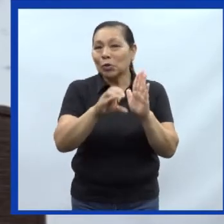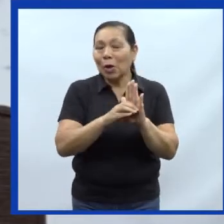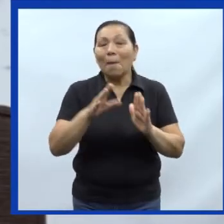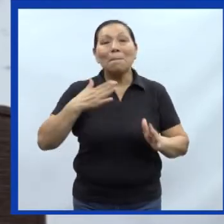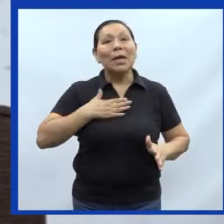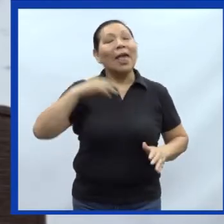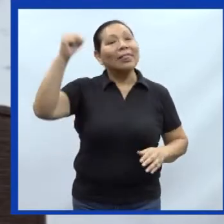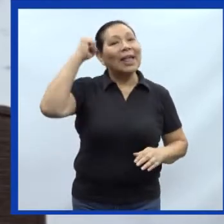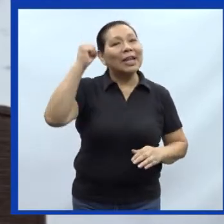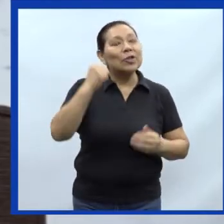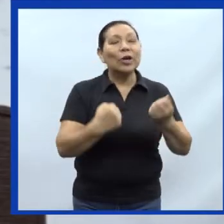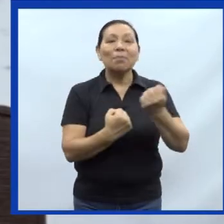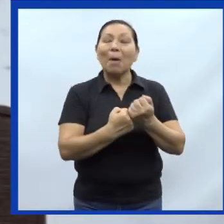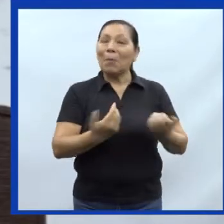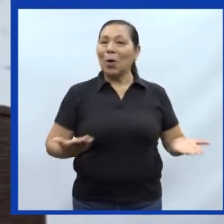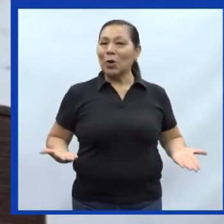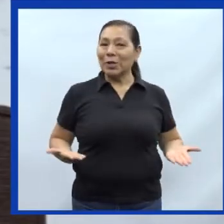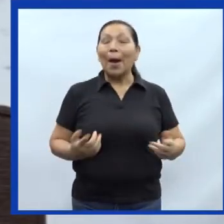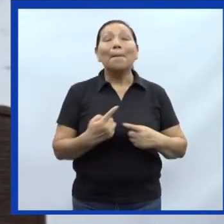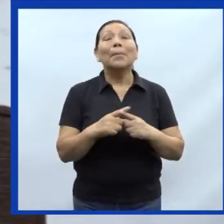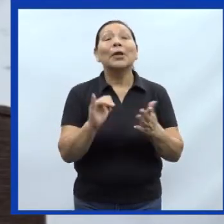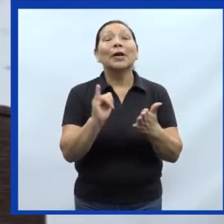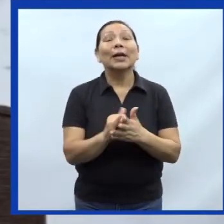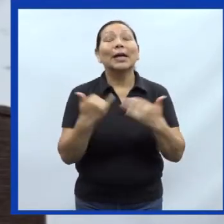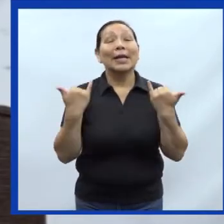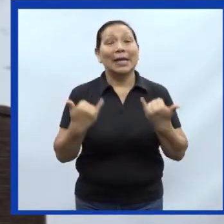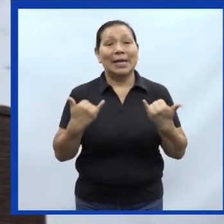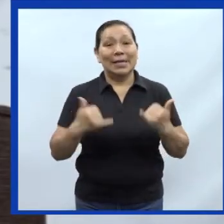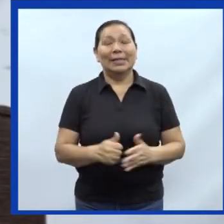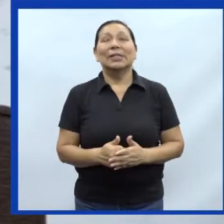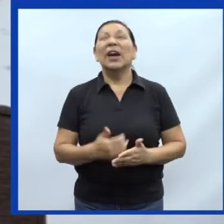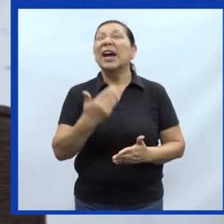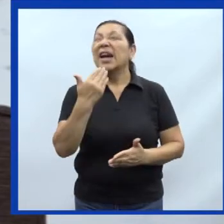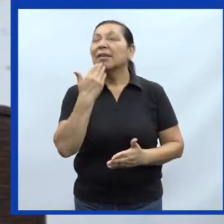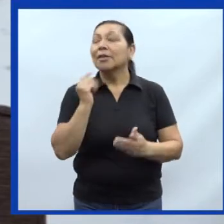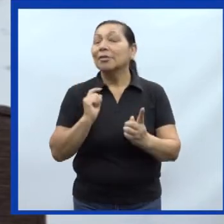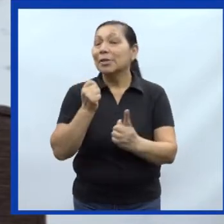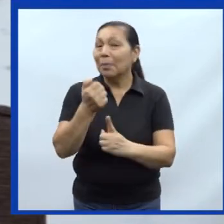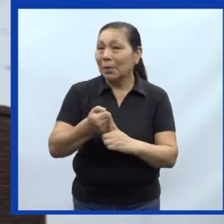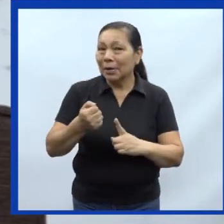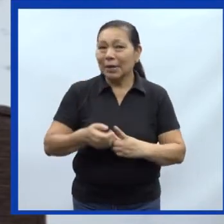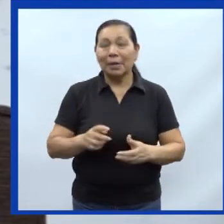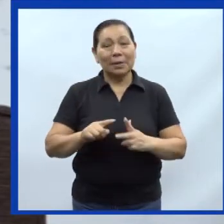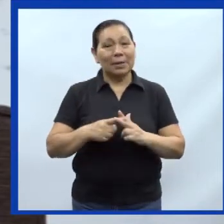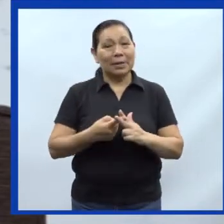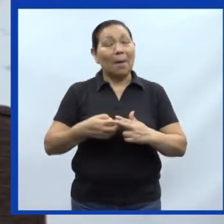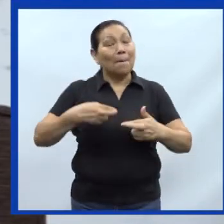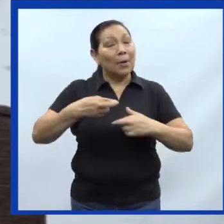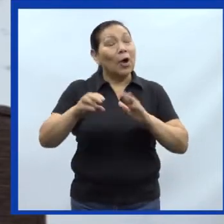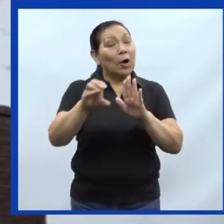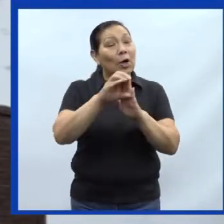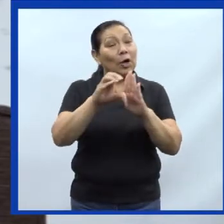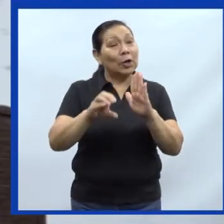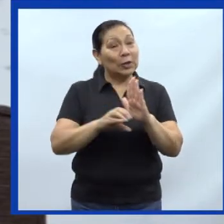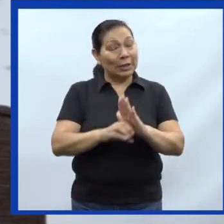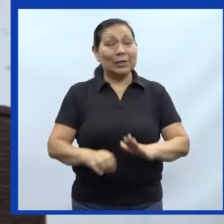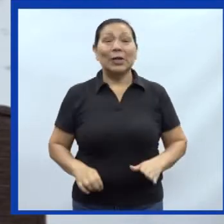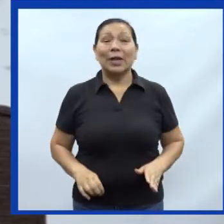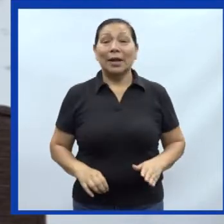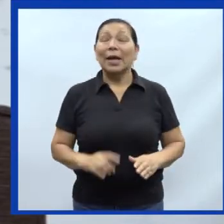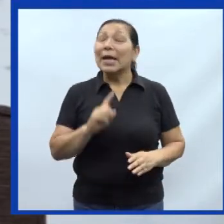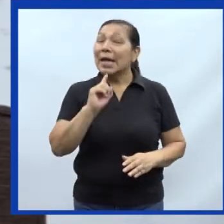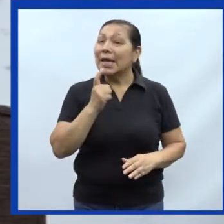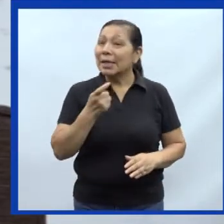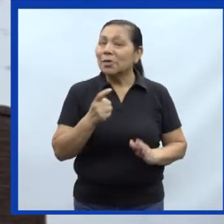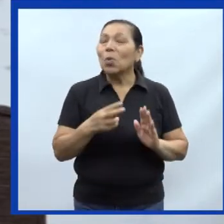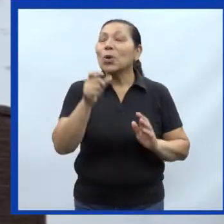derecho fundamental a la propiedad, sino que esta legitimación, o quien va a interponer o va a iniciar el proceso constitucional de amparo, va a ser